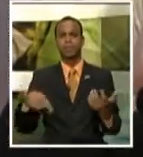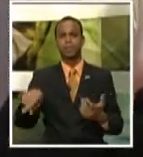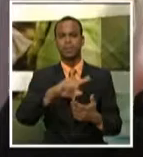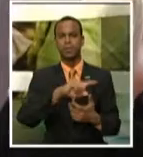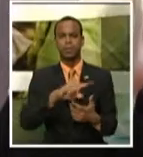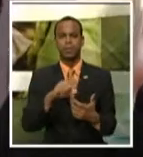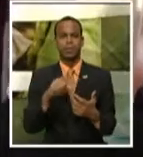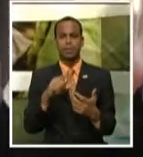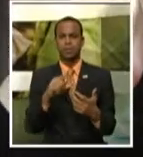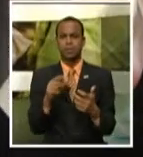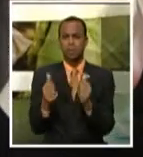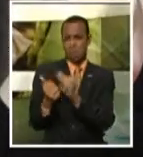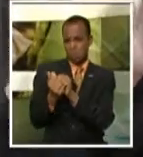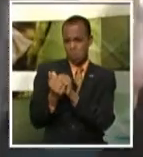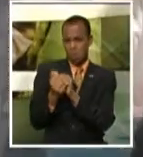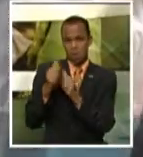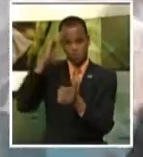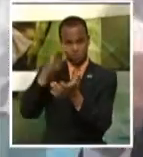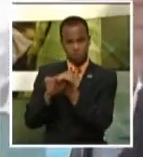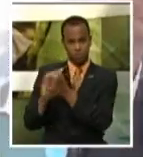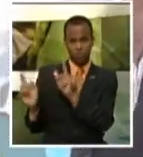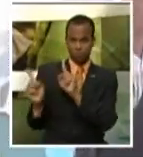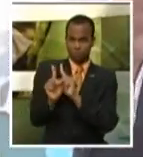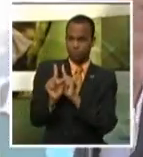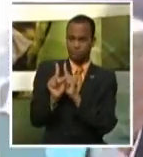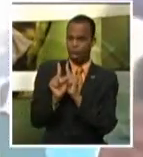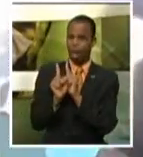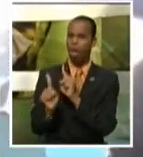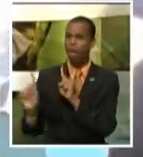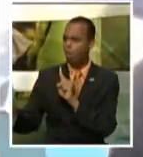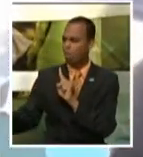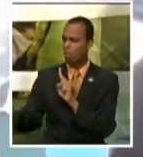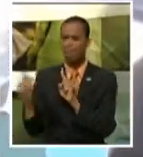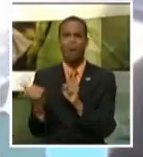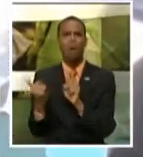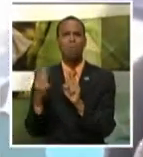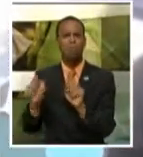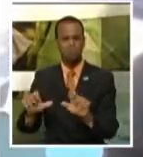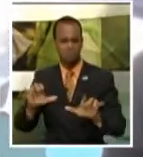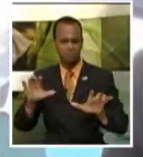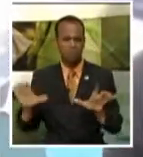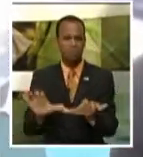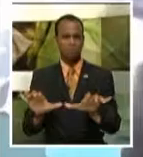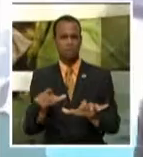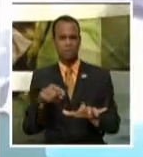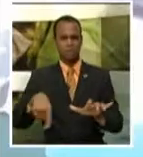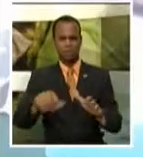sin un compañero que la ayude a echar adelante esos niños.